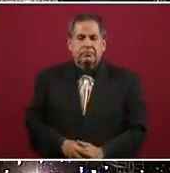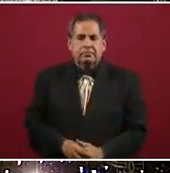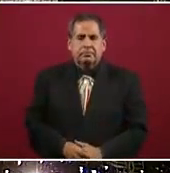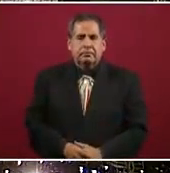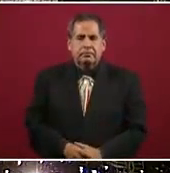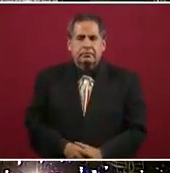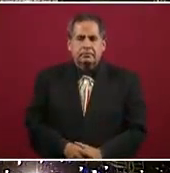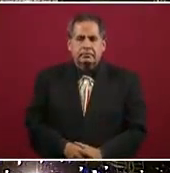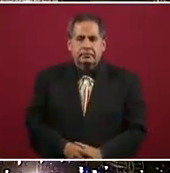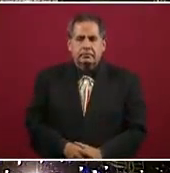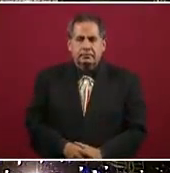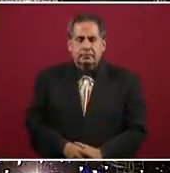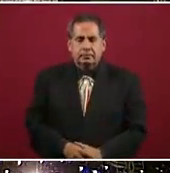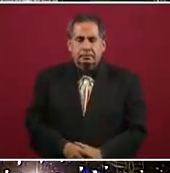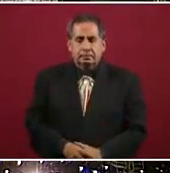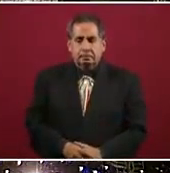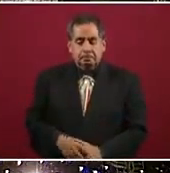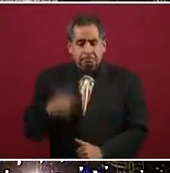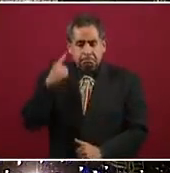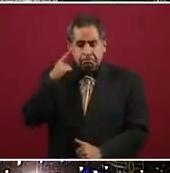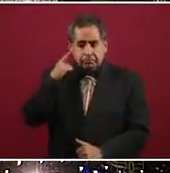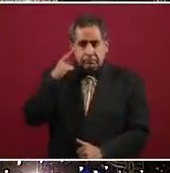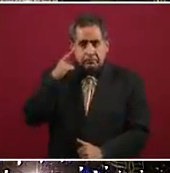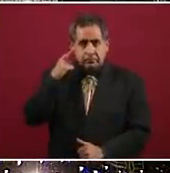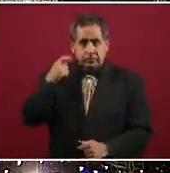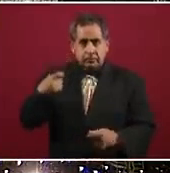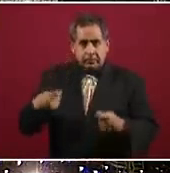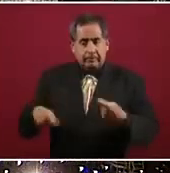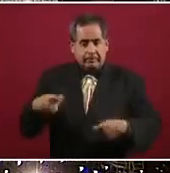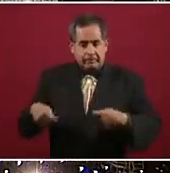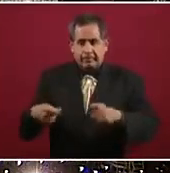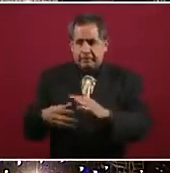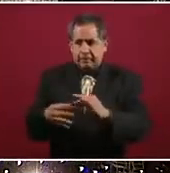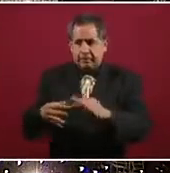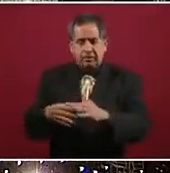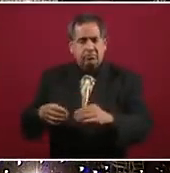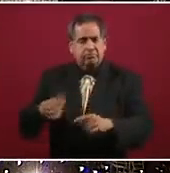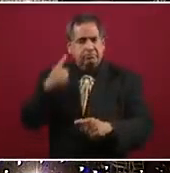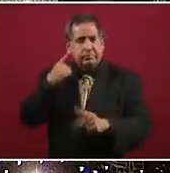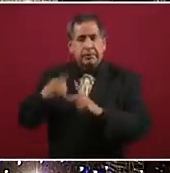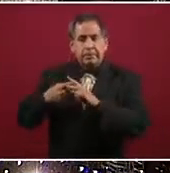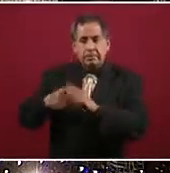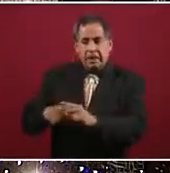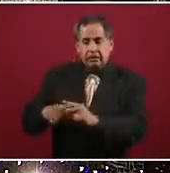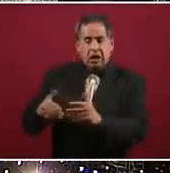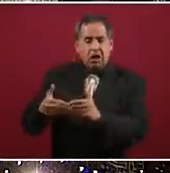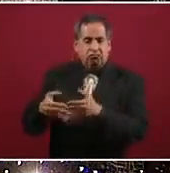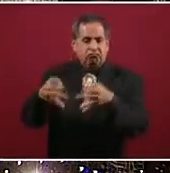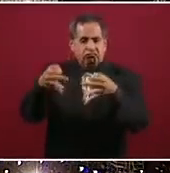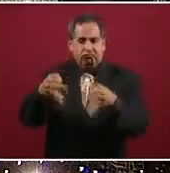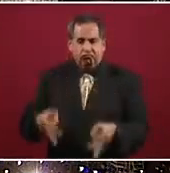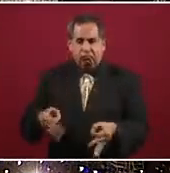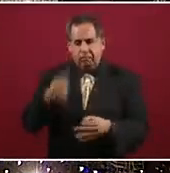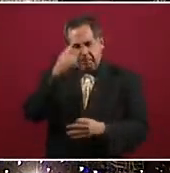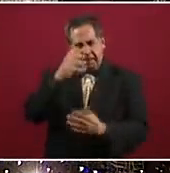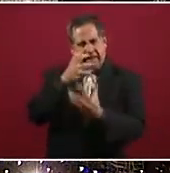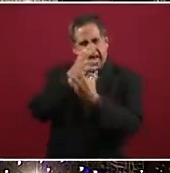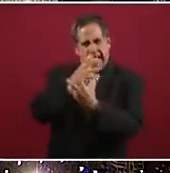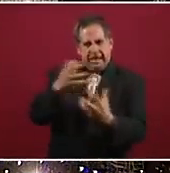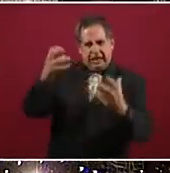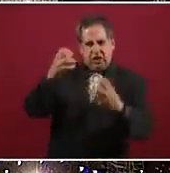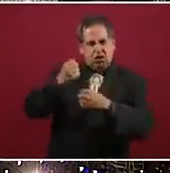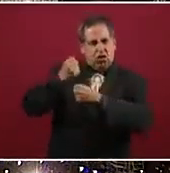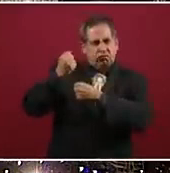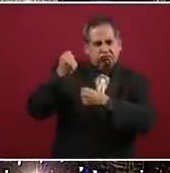Estamos aquí escuchando ya a la banda de guerra que da inicio a toda la ceremonia protocolaria del grito, así con